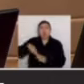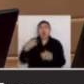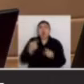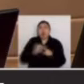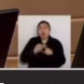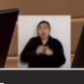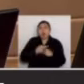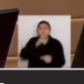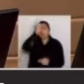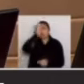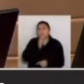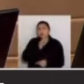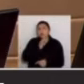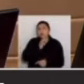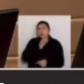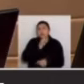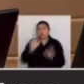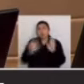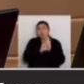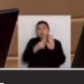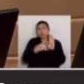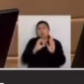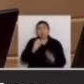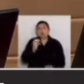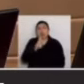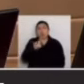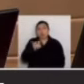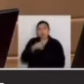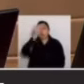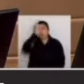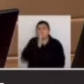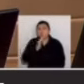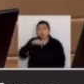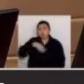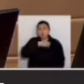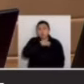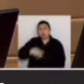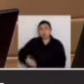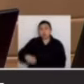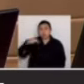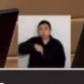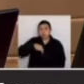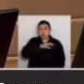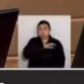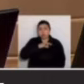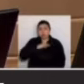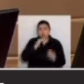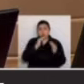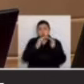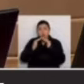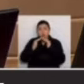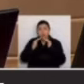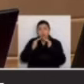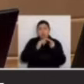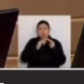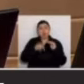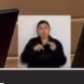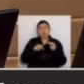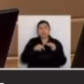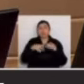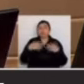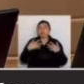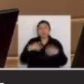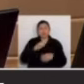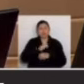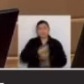funcionarios, infringiendo la ley Carín, funcionarios de este gobierno, de este Ministerio de la Vivienda. Esto es francamente indignante,